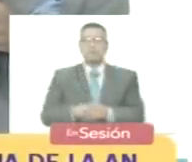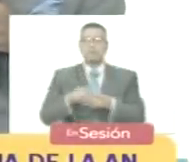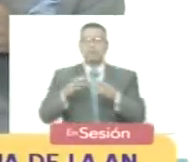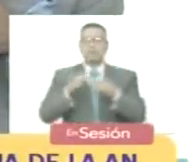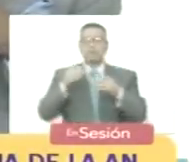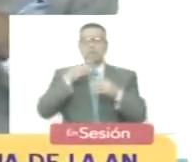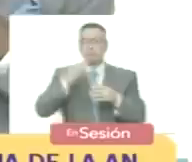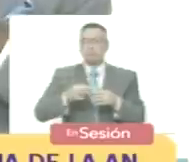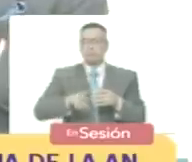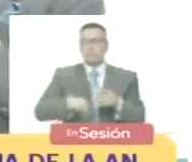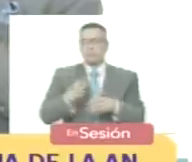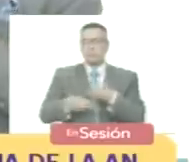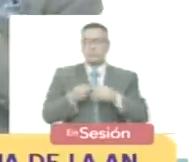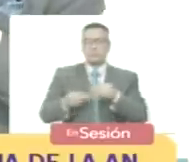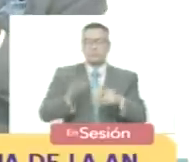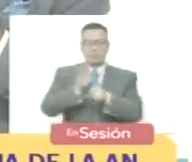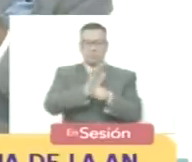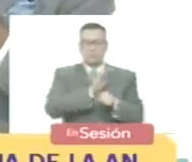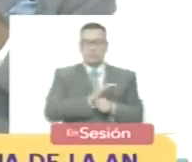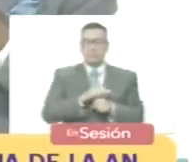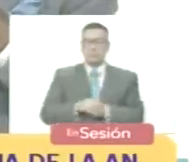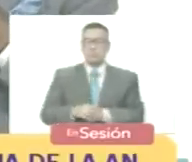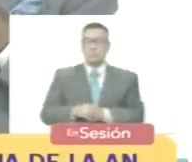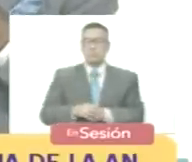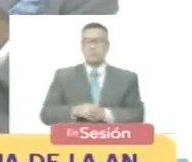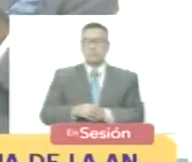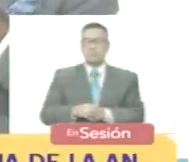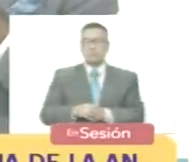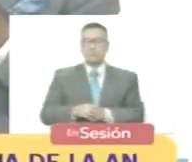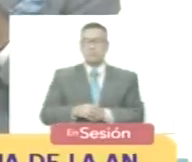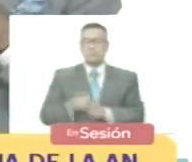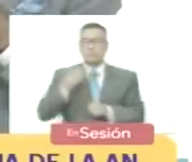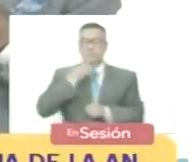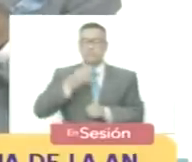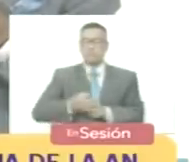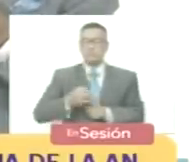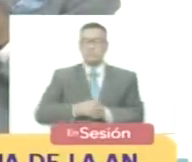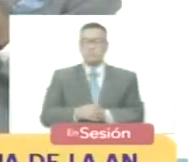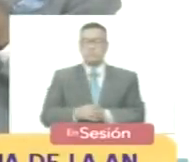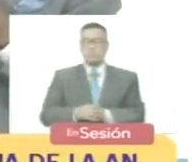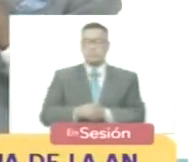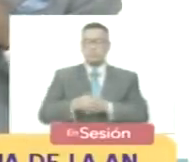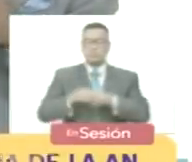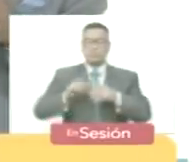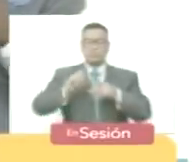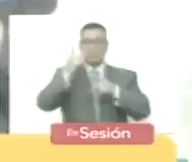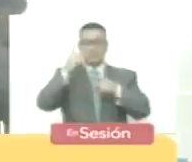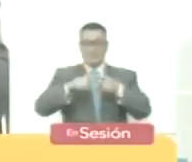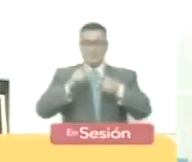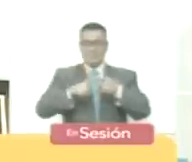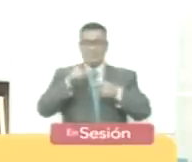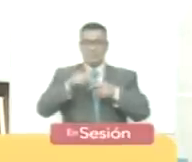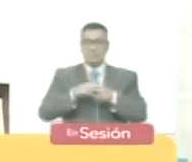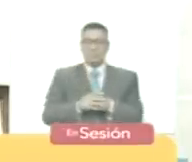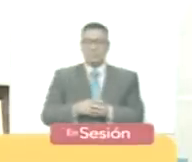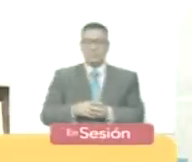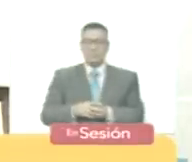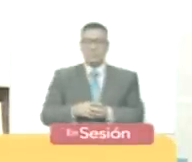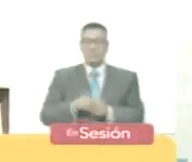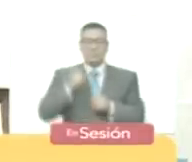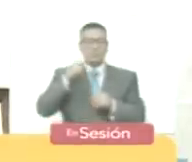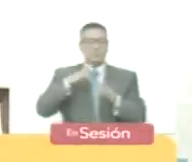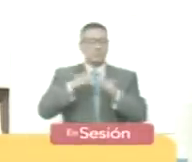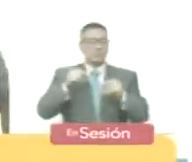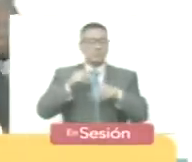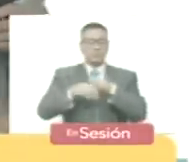ni siquiera fueron capaces de cuidarla. Un verdadero crimen, pero principalmente es la